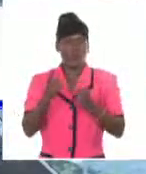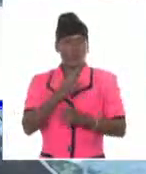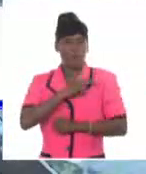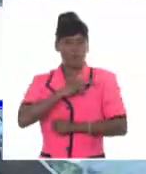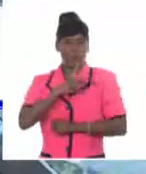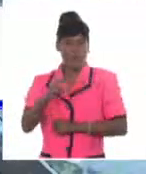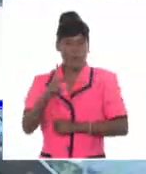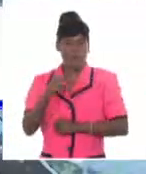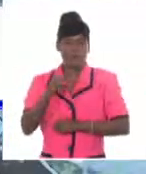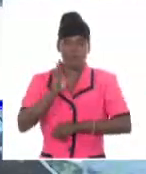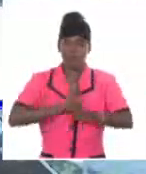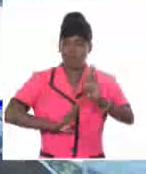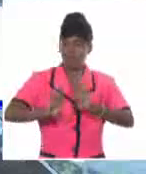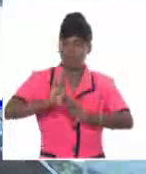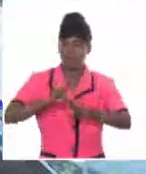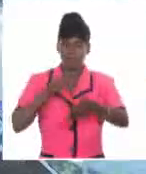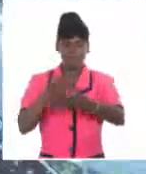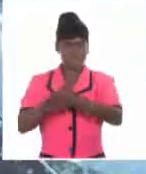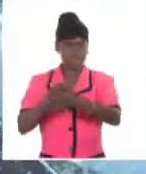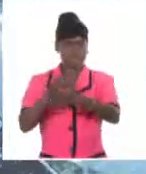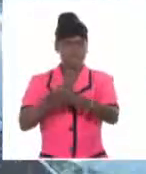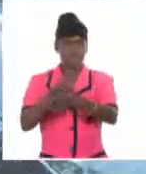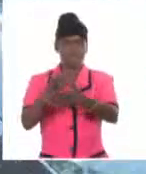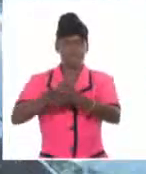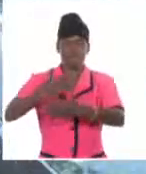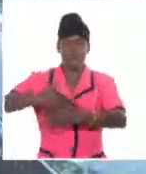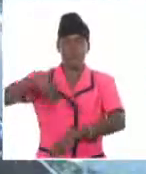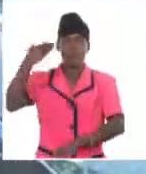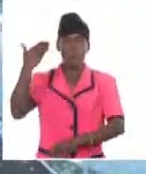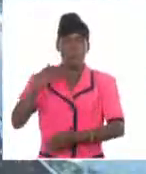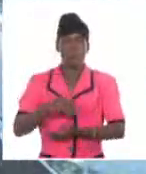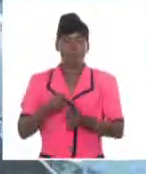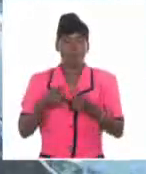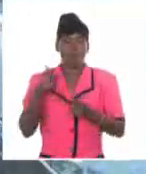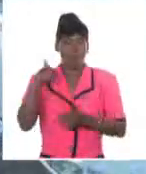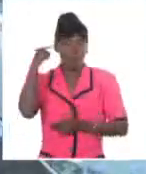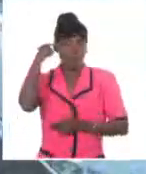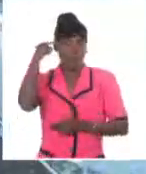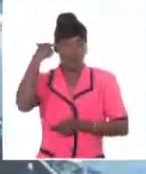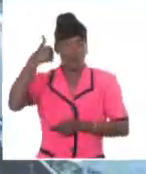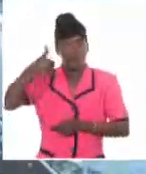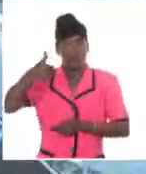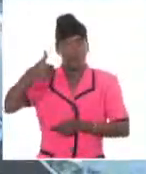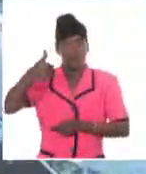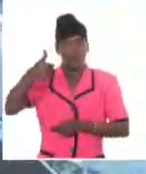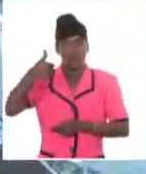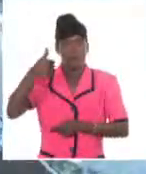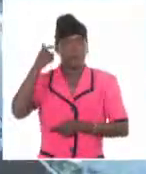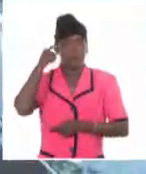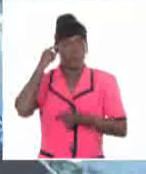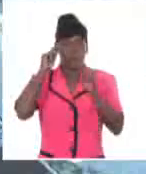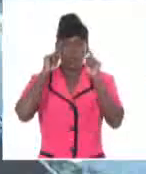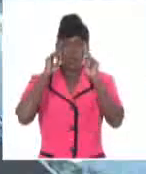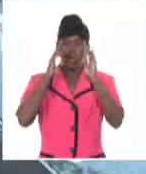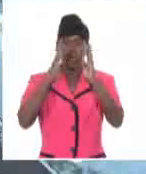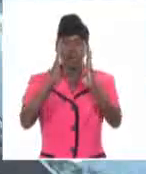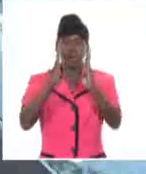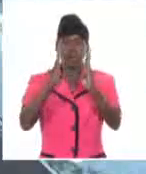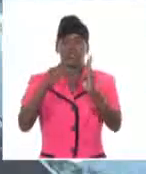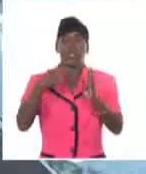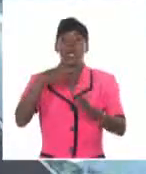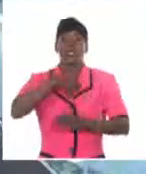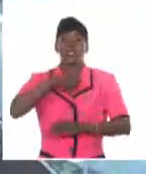cualquier barrera, cualquier obstáculo, porque mi cabeza está sentada y tengo la posibilidad de tener paz